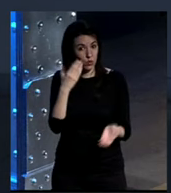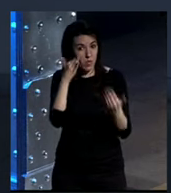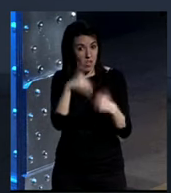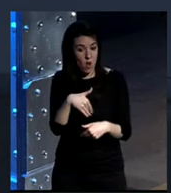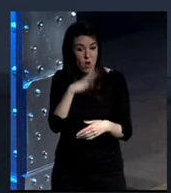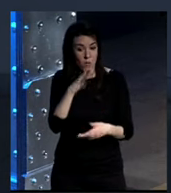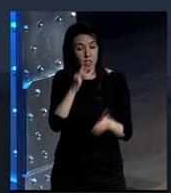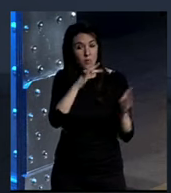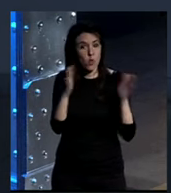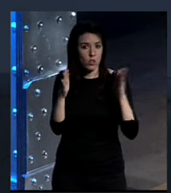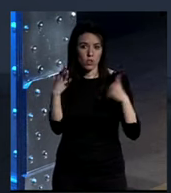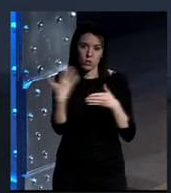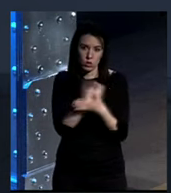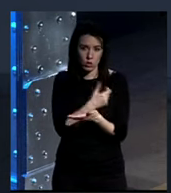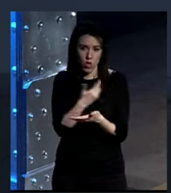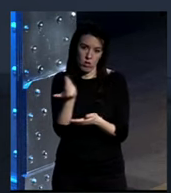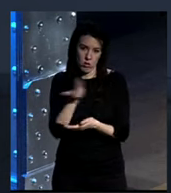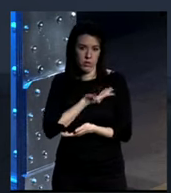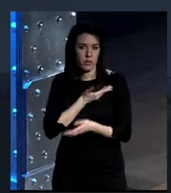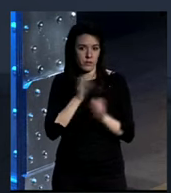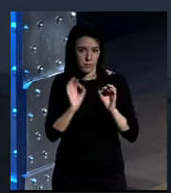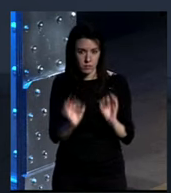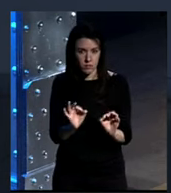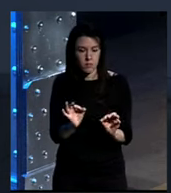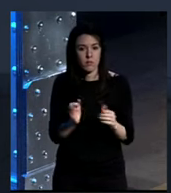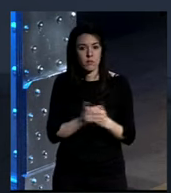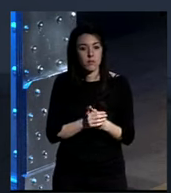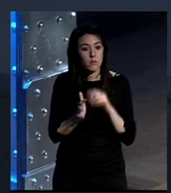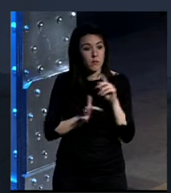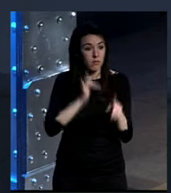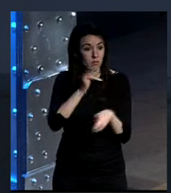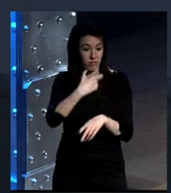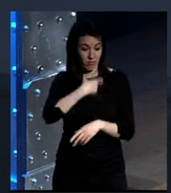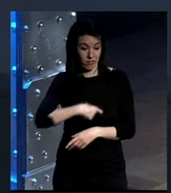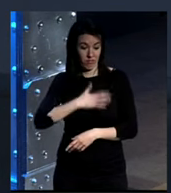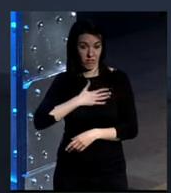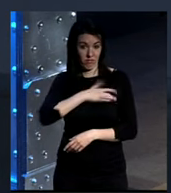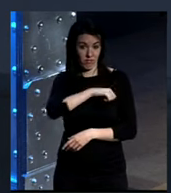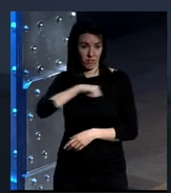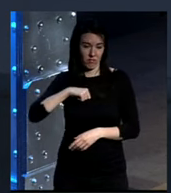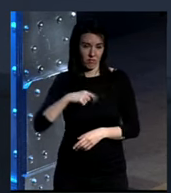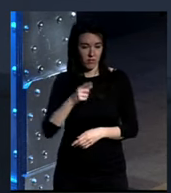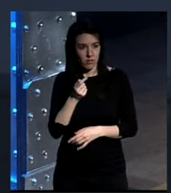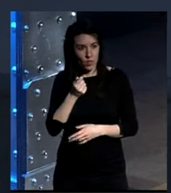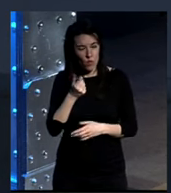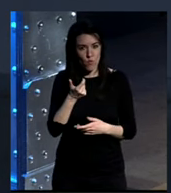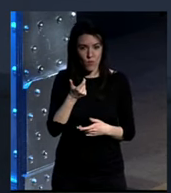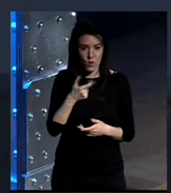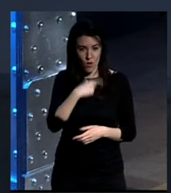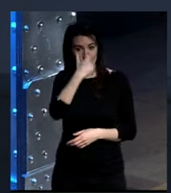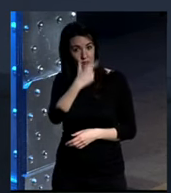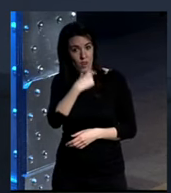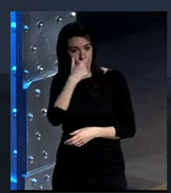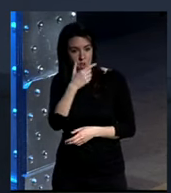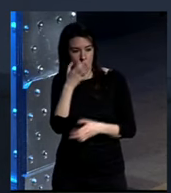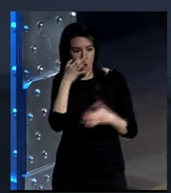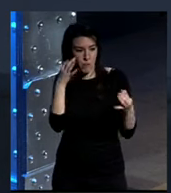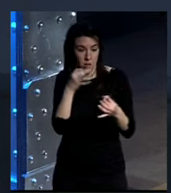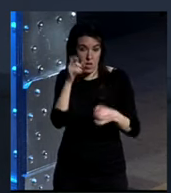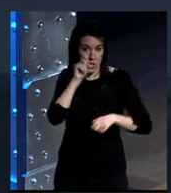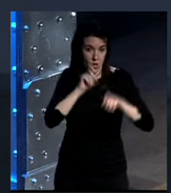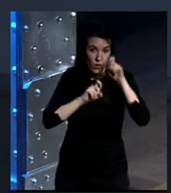momento como este en el que estamos todos bastante tocados. Además, a mí por lo menos me da bastante vergüenza y me arriesgo a ponerme a